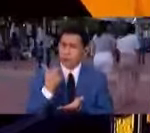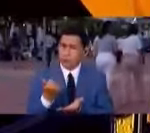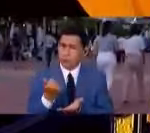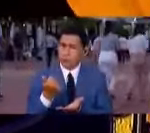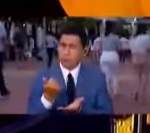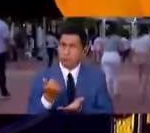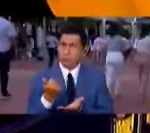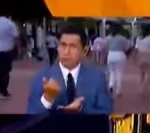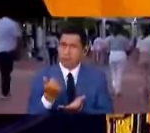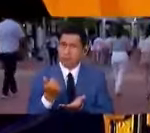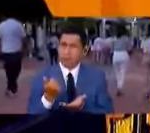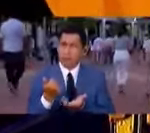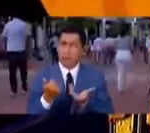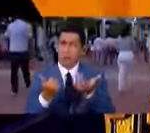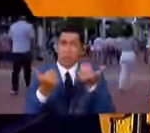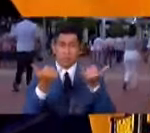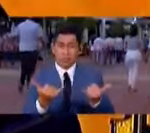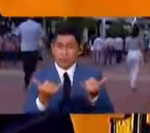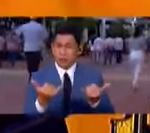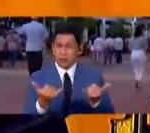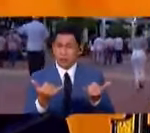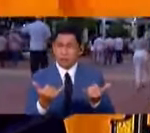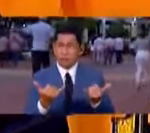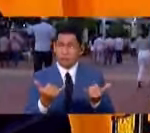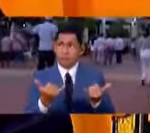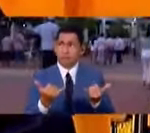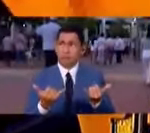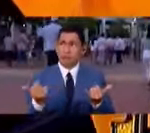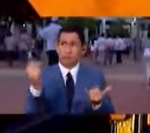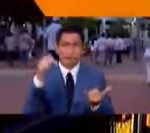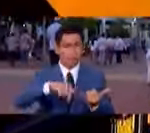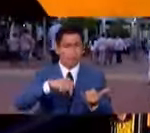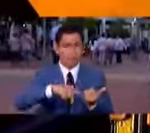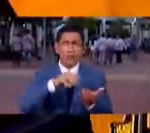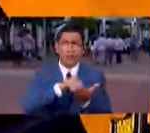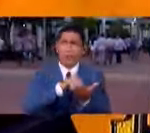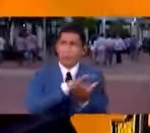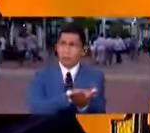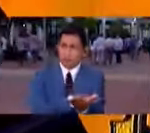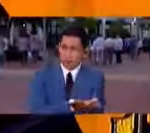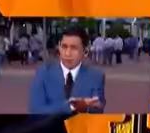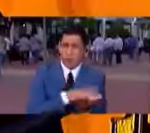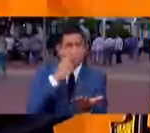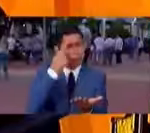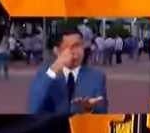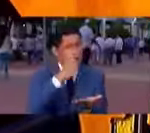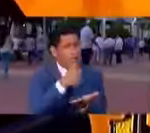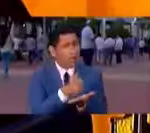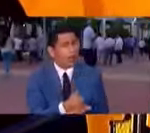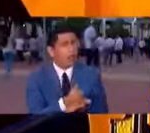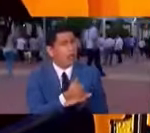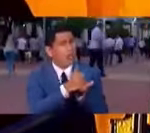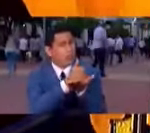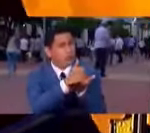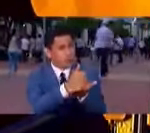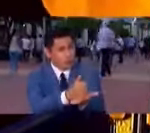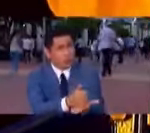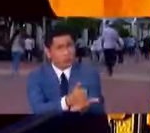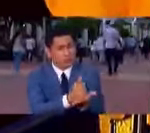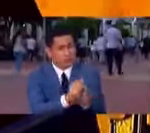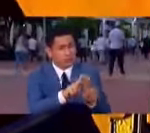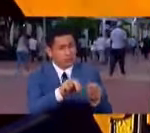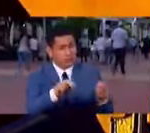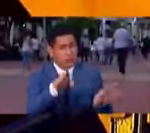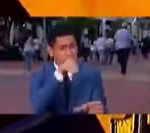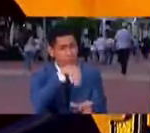Este proyecto surge como una supuesta y respuesta a la necesidad urgente de renaturalizar y aumentar la biodiversidad en las áreas